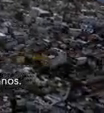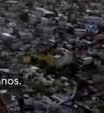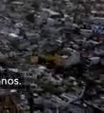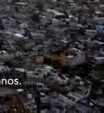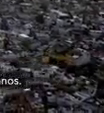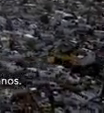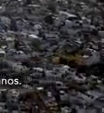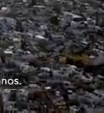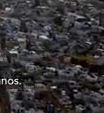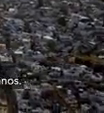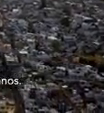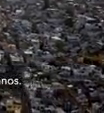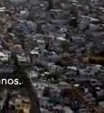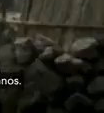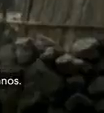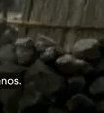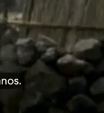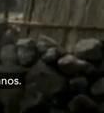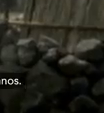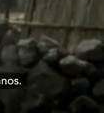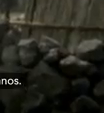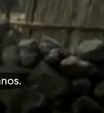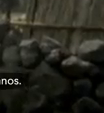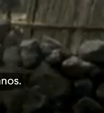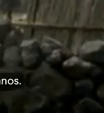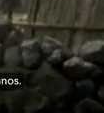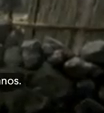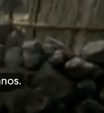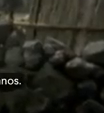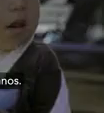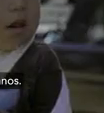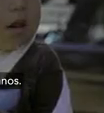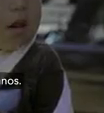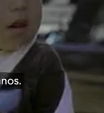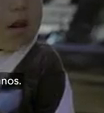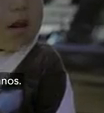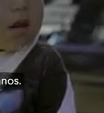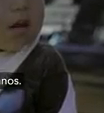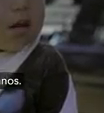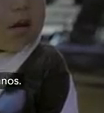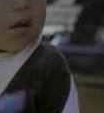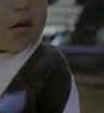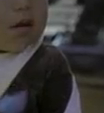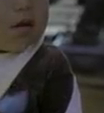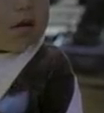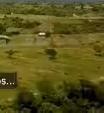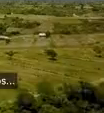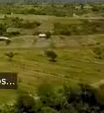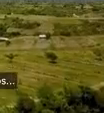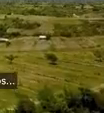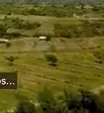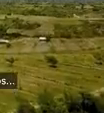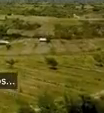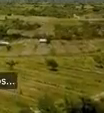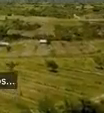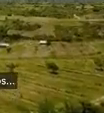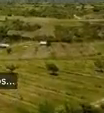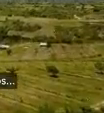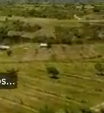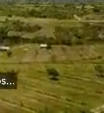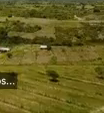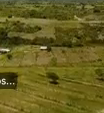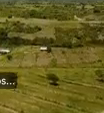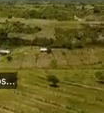Durante décadas, los bancos han sido inalcanzables para la mayoría de las y los mexicanos. En miles de